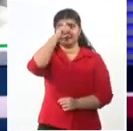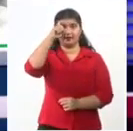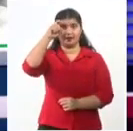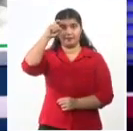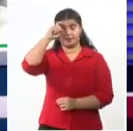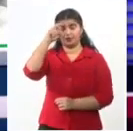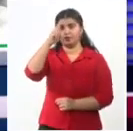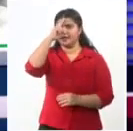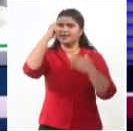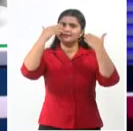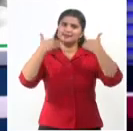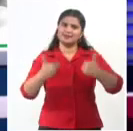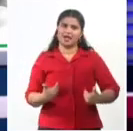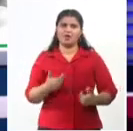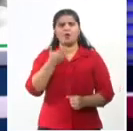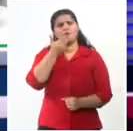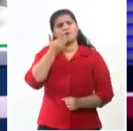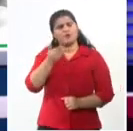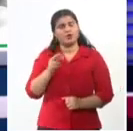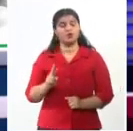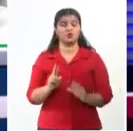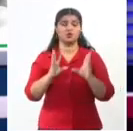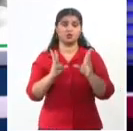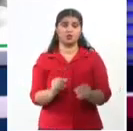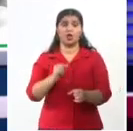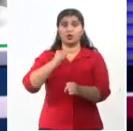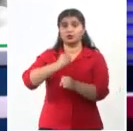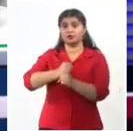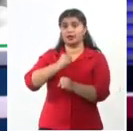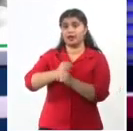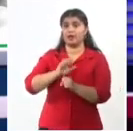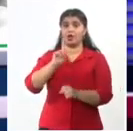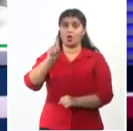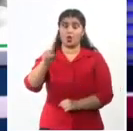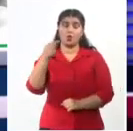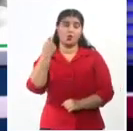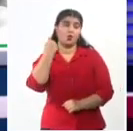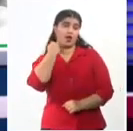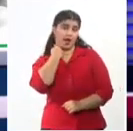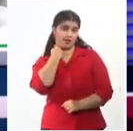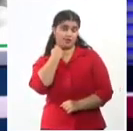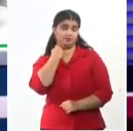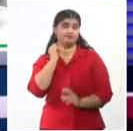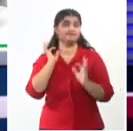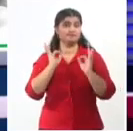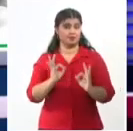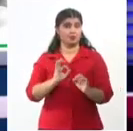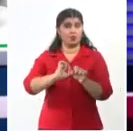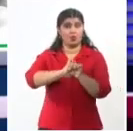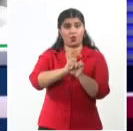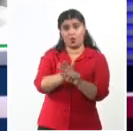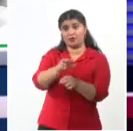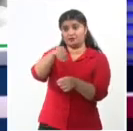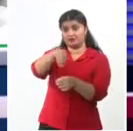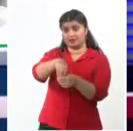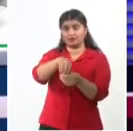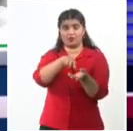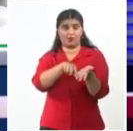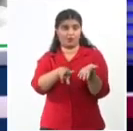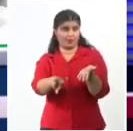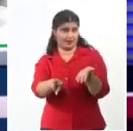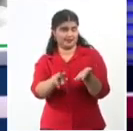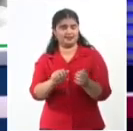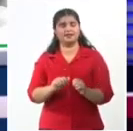alentadores resultados y numerosos retos tras un año signado por la profunda impronta de la COVID-19 en la provincia.